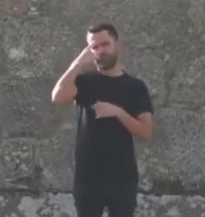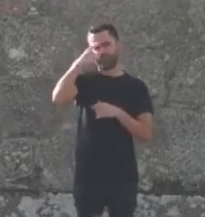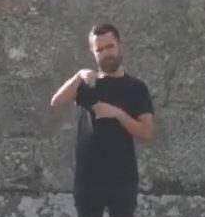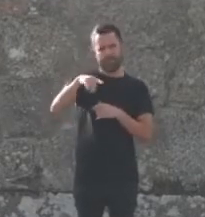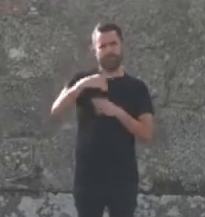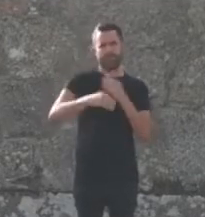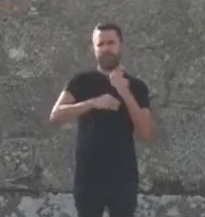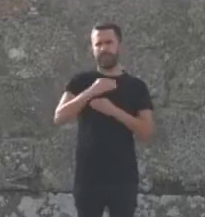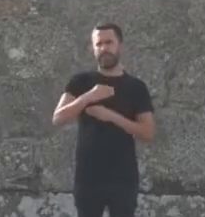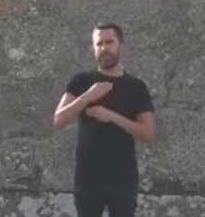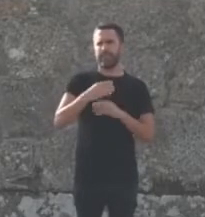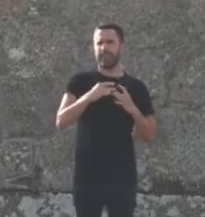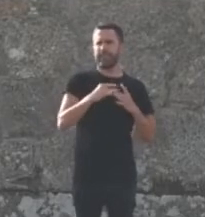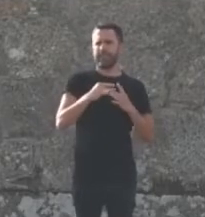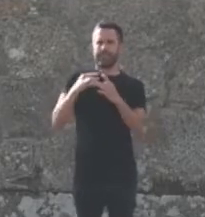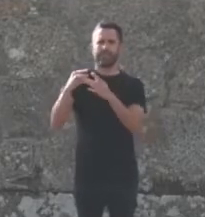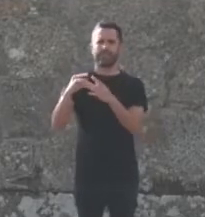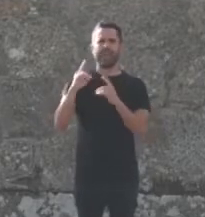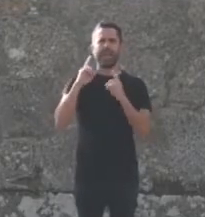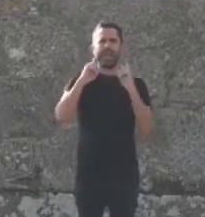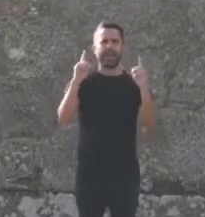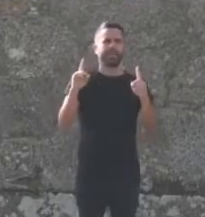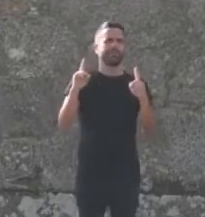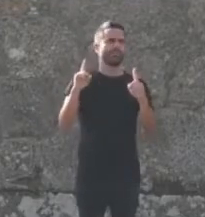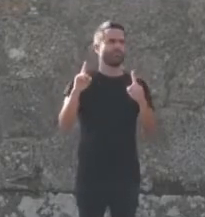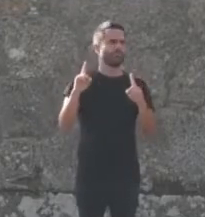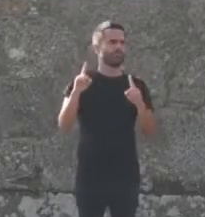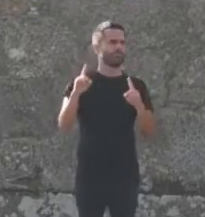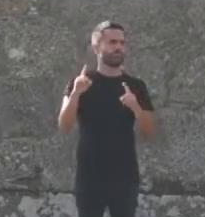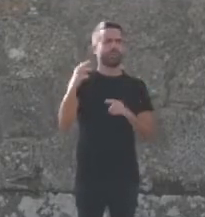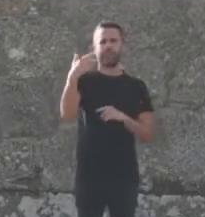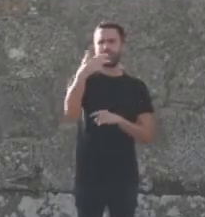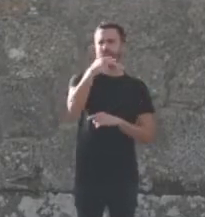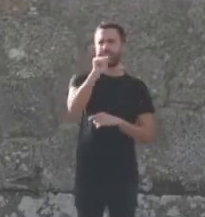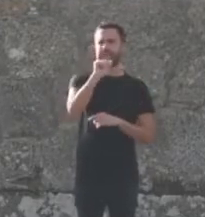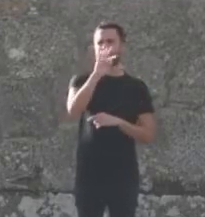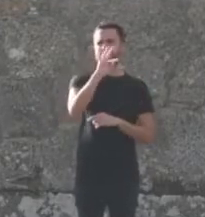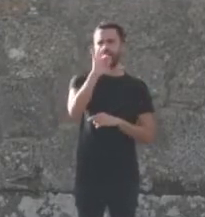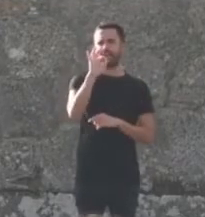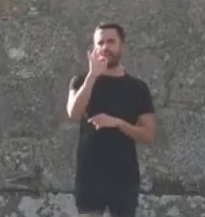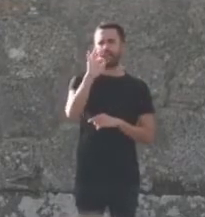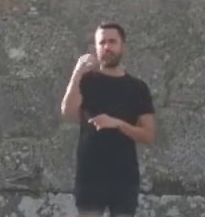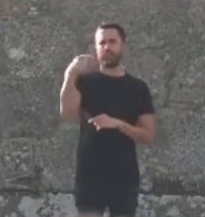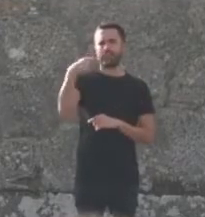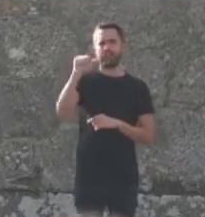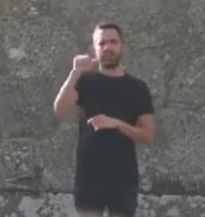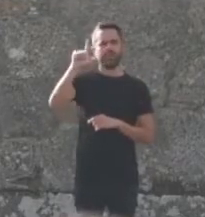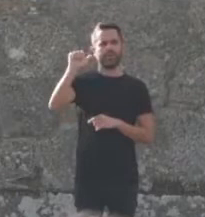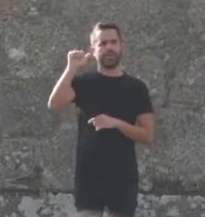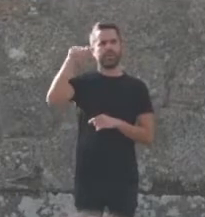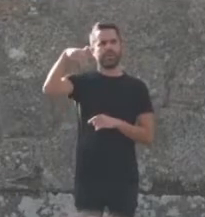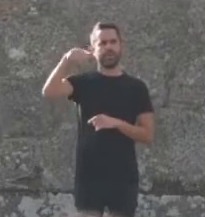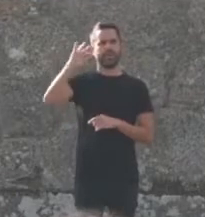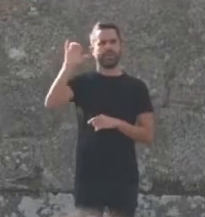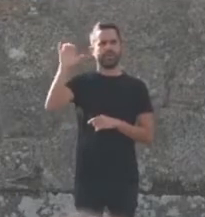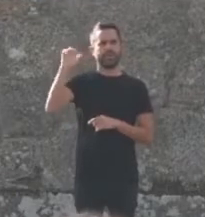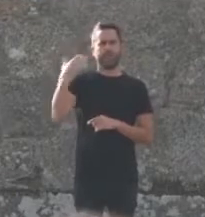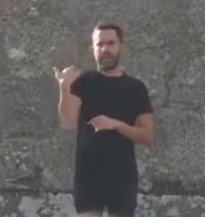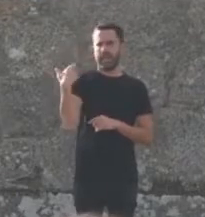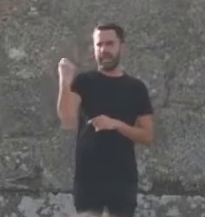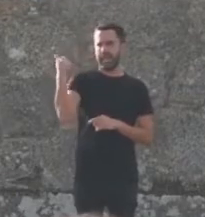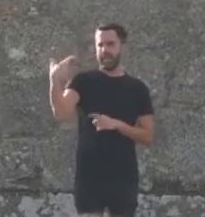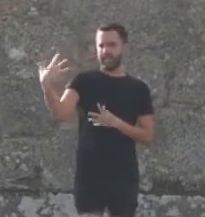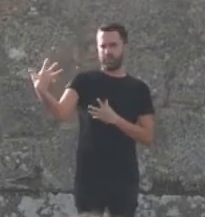desas mobilizacións, como é o caso do Chato Galante, que fai pouco tempo estaba aquí mesmo compartindo con nós